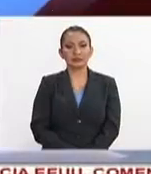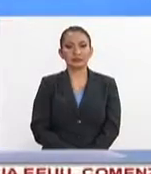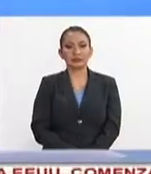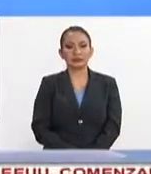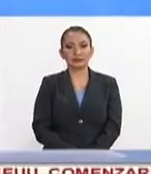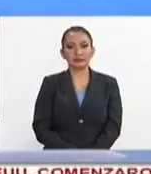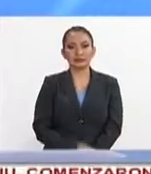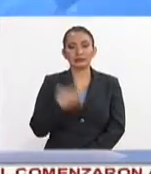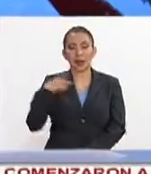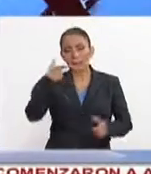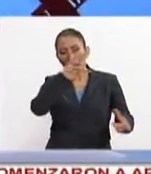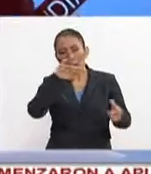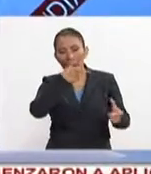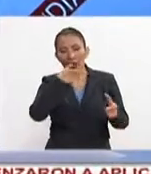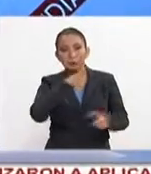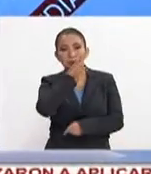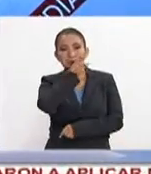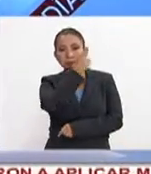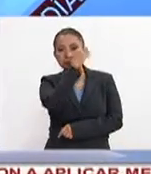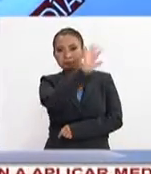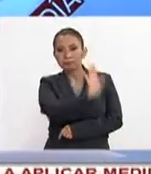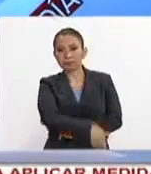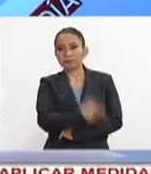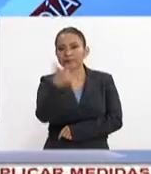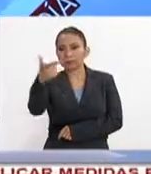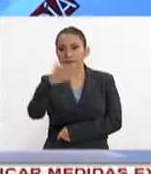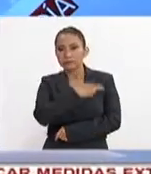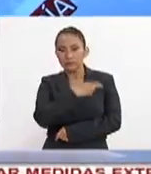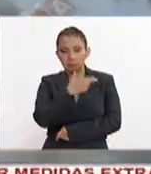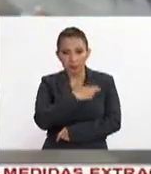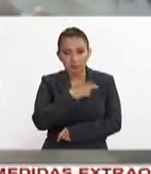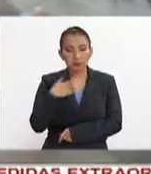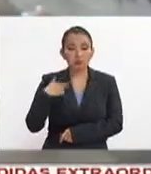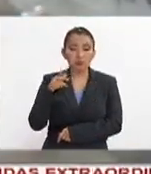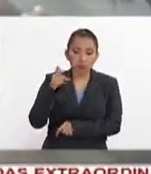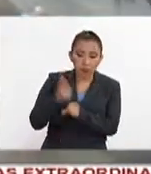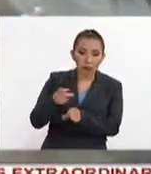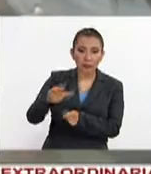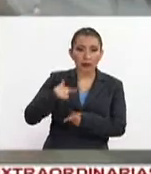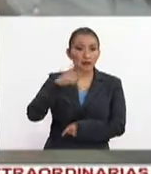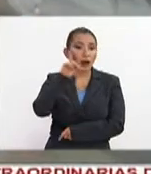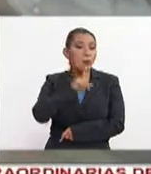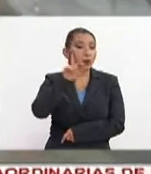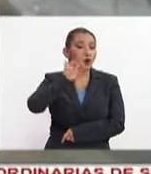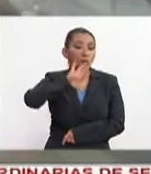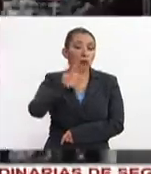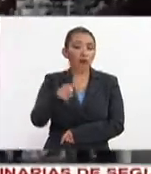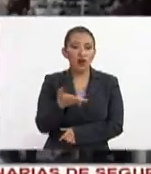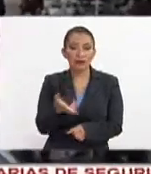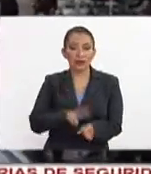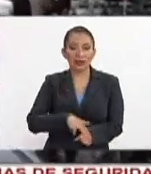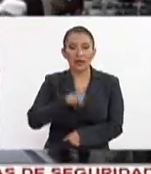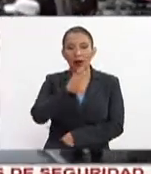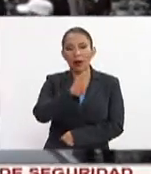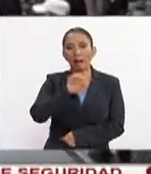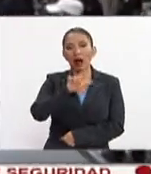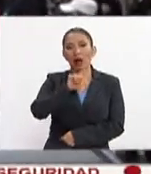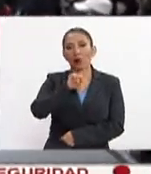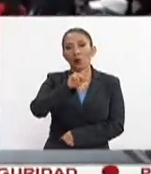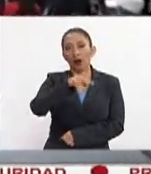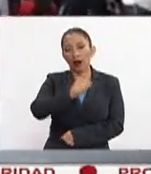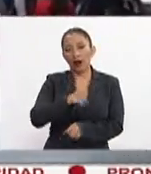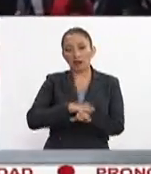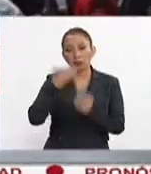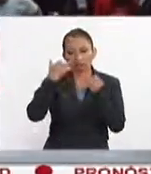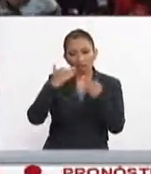Y en Tepito, una balacera dejó un saldo de 1 muerto y 7 heridos. La víctima era una mujer que murió en el hospital Balbuena. De